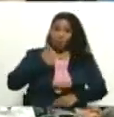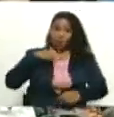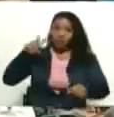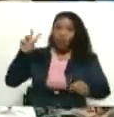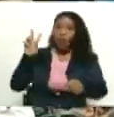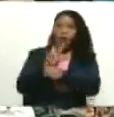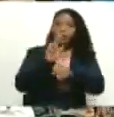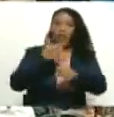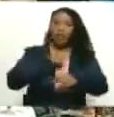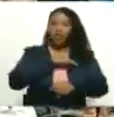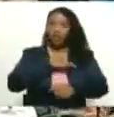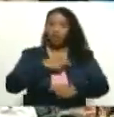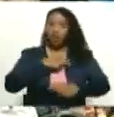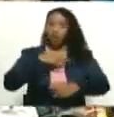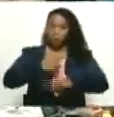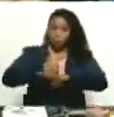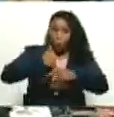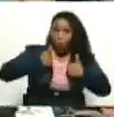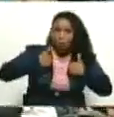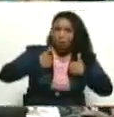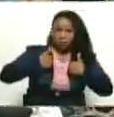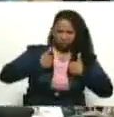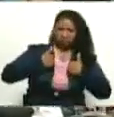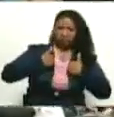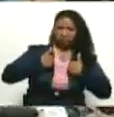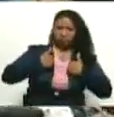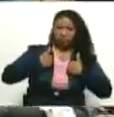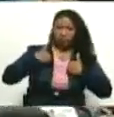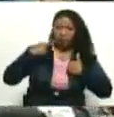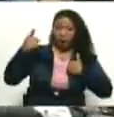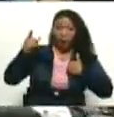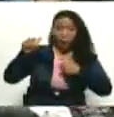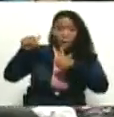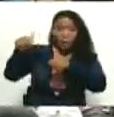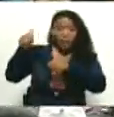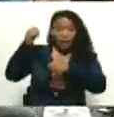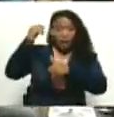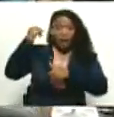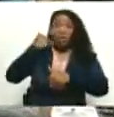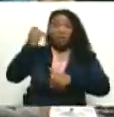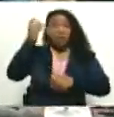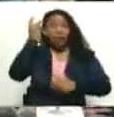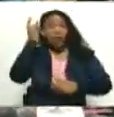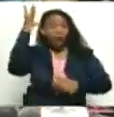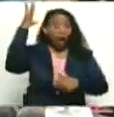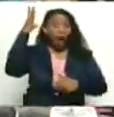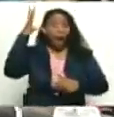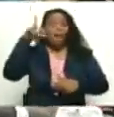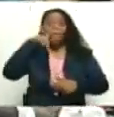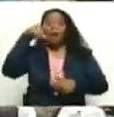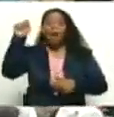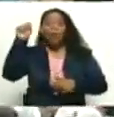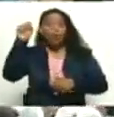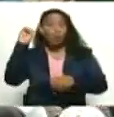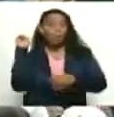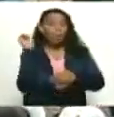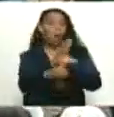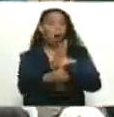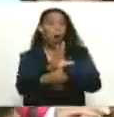somos nosotros, ¿ves? Entonces comienzan a decir, no, Nicolás Maduro envió, Diosdado Cabello